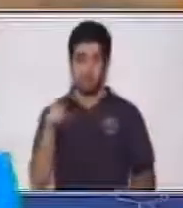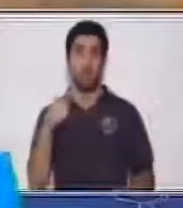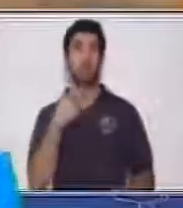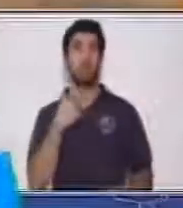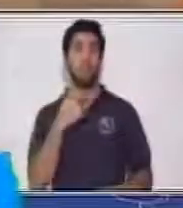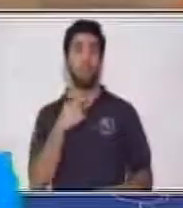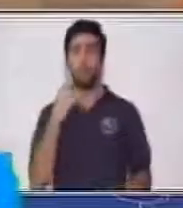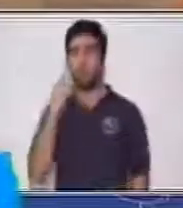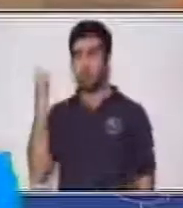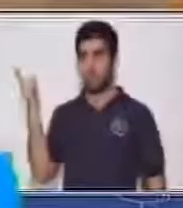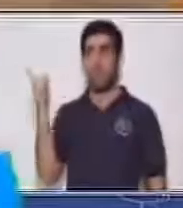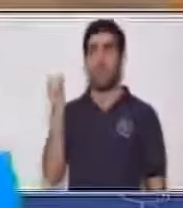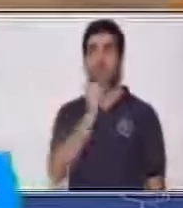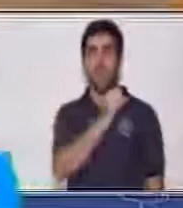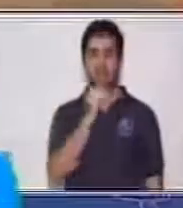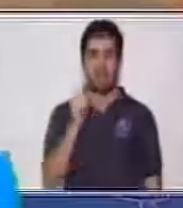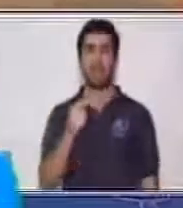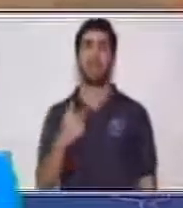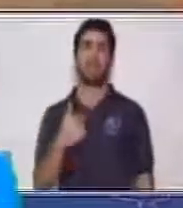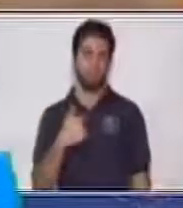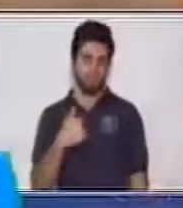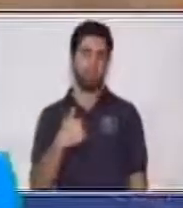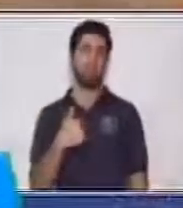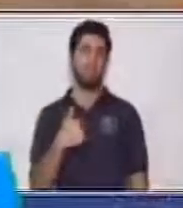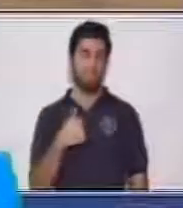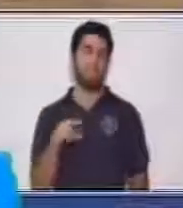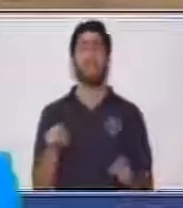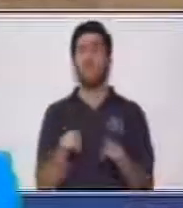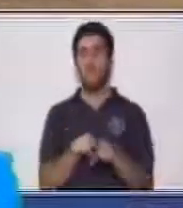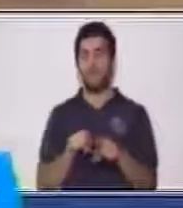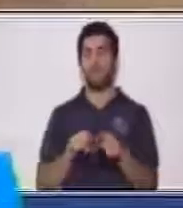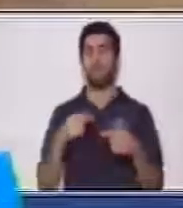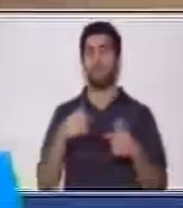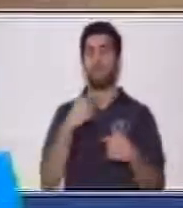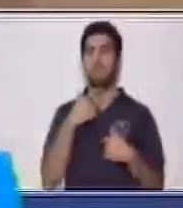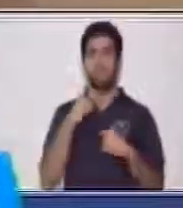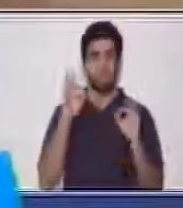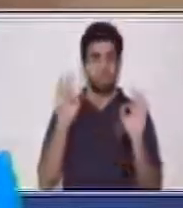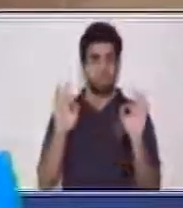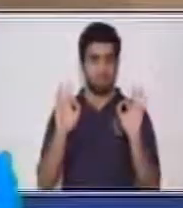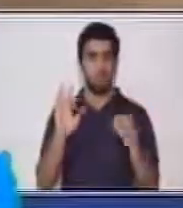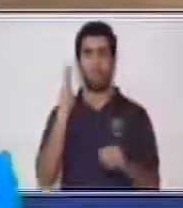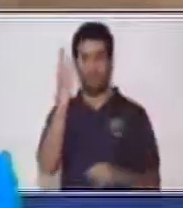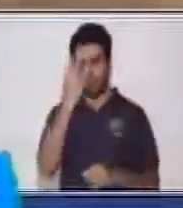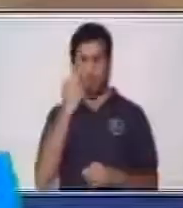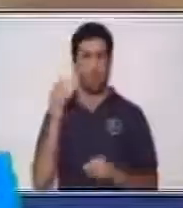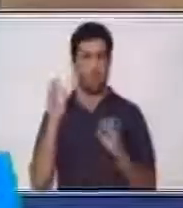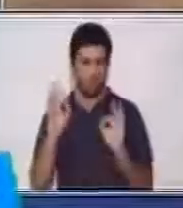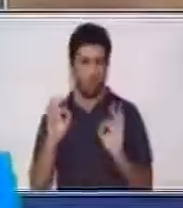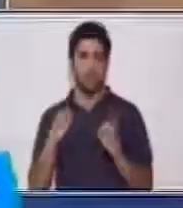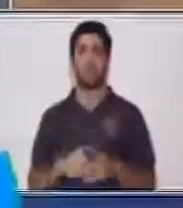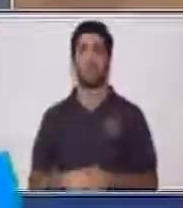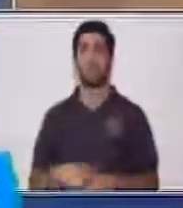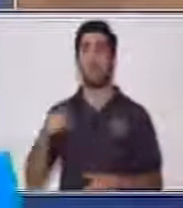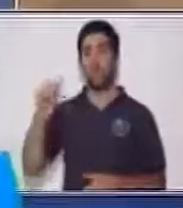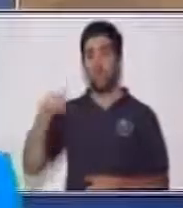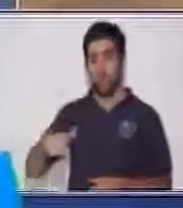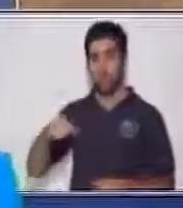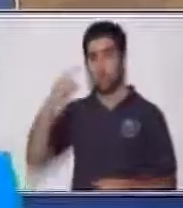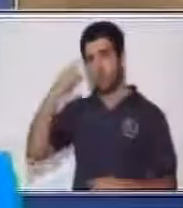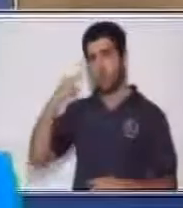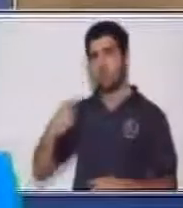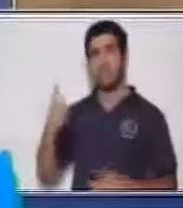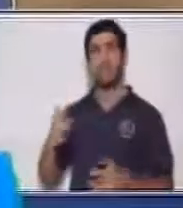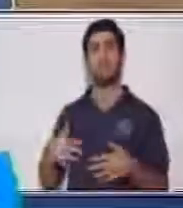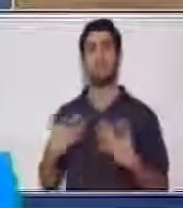canción? A mí también. Excelente. Qué bonita, ¿verdad? Bueno, el día de hoy